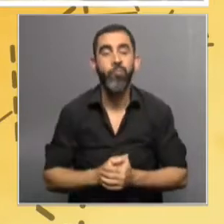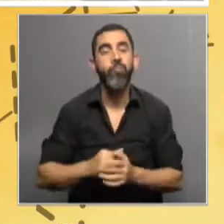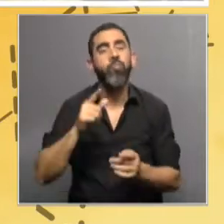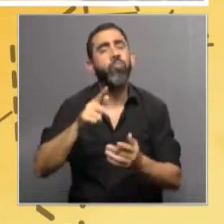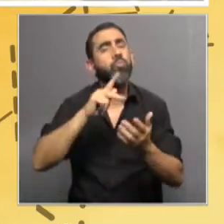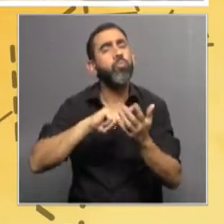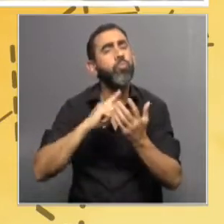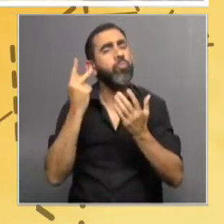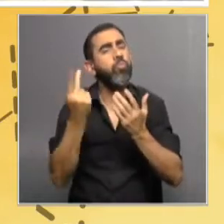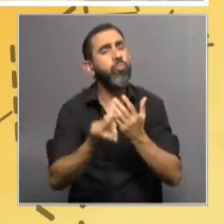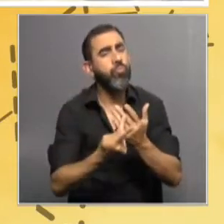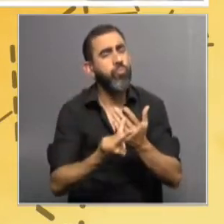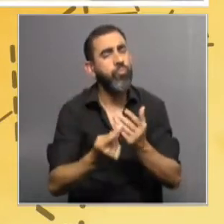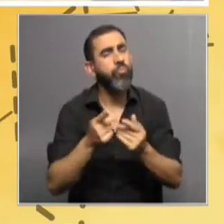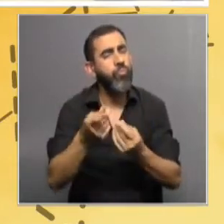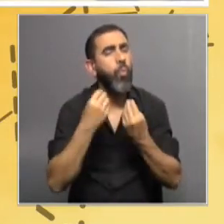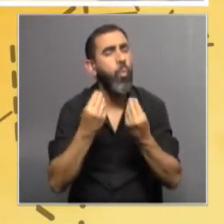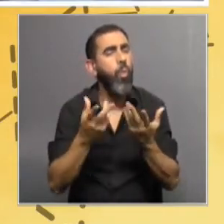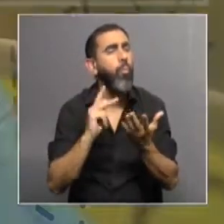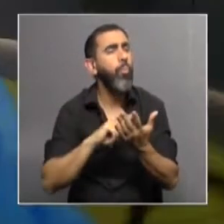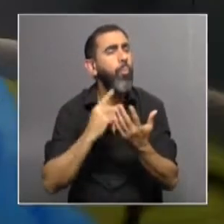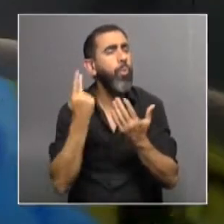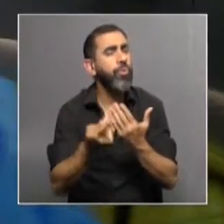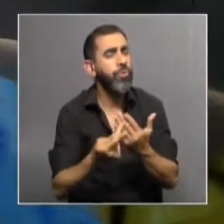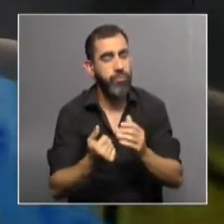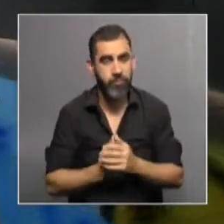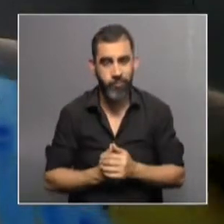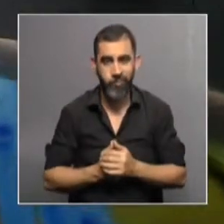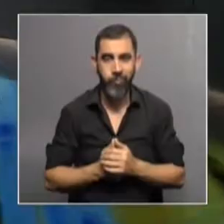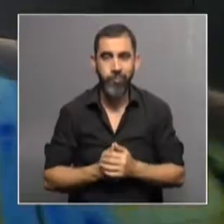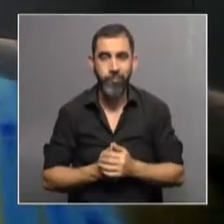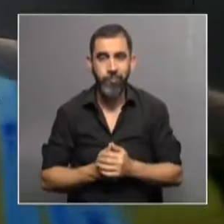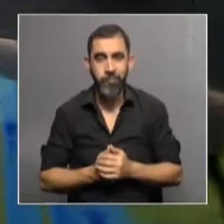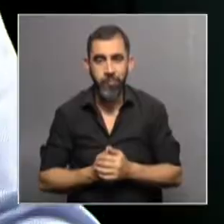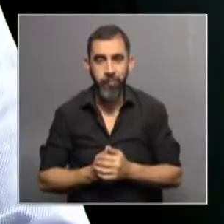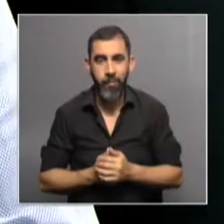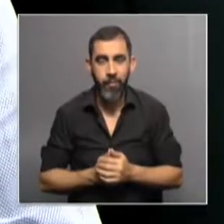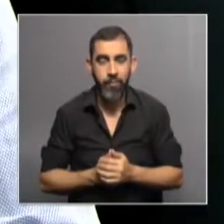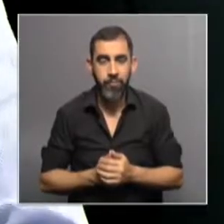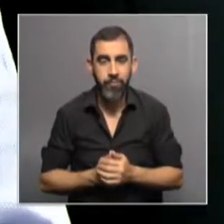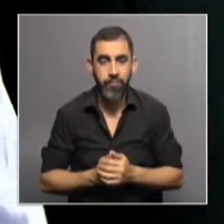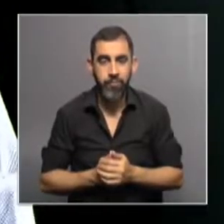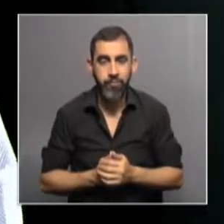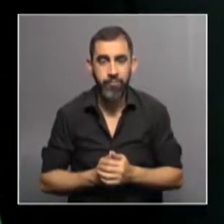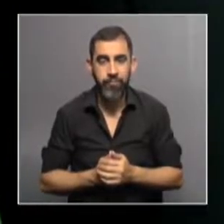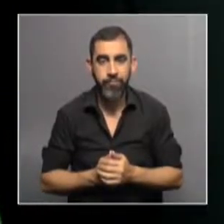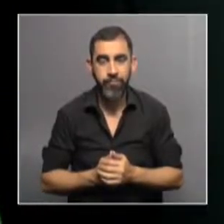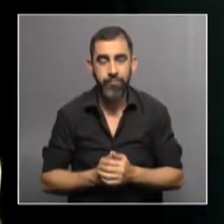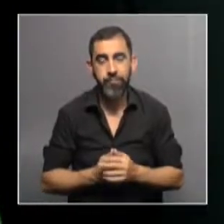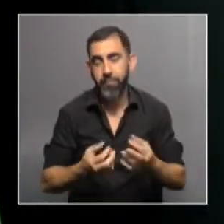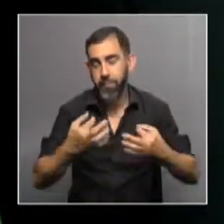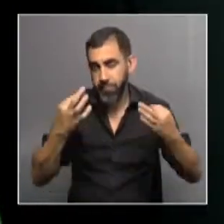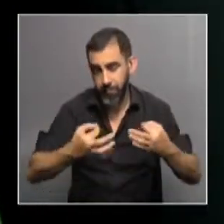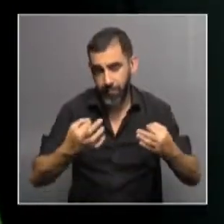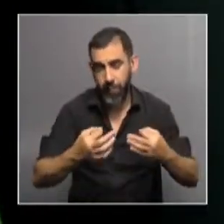genética en su justa medida. Ahí está. Y ahí me parece que, digamos, hay que poner otro bailarín en ese baile, que es, por un lado, la justa